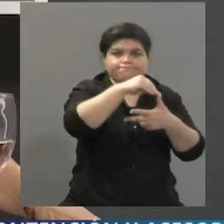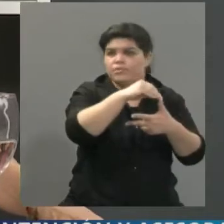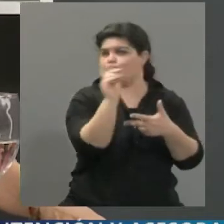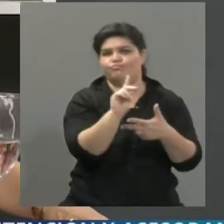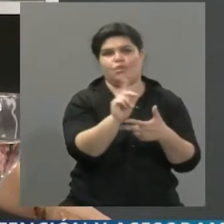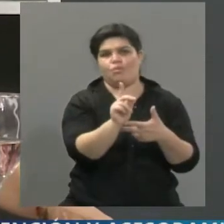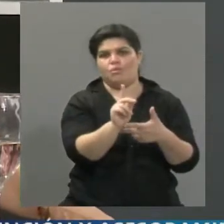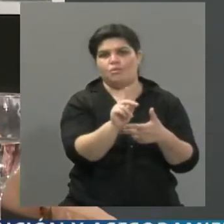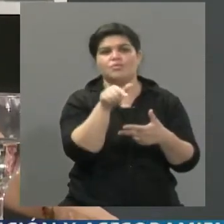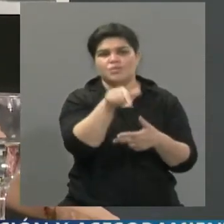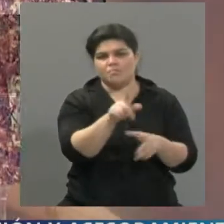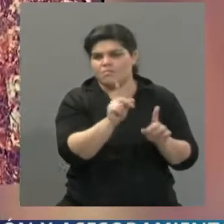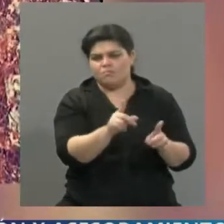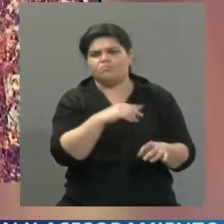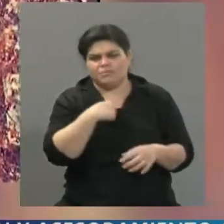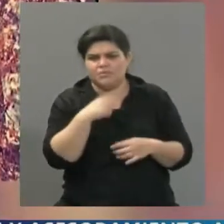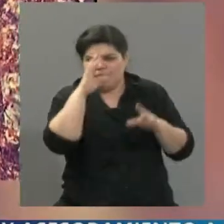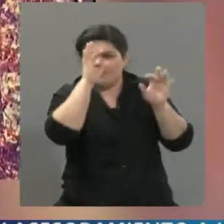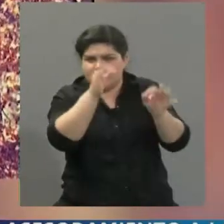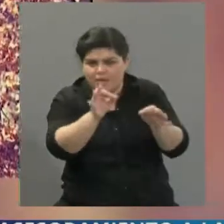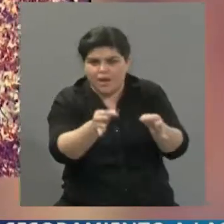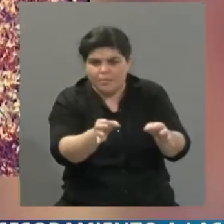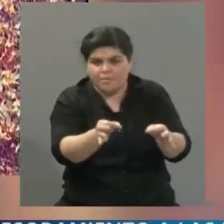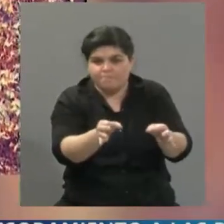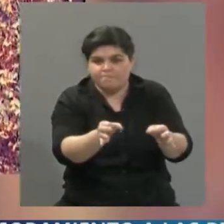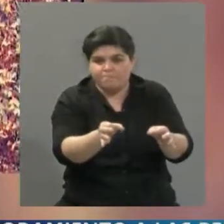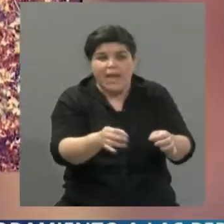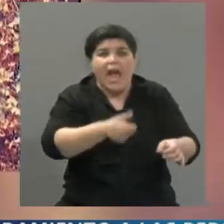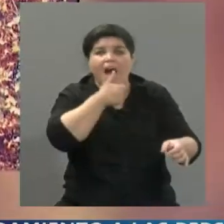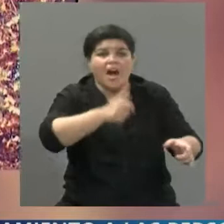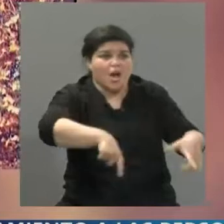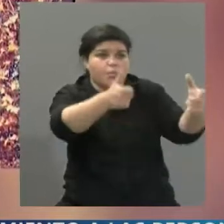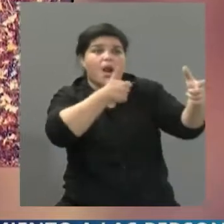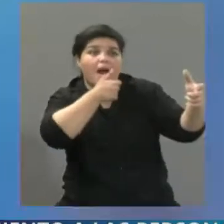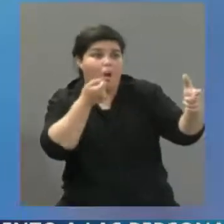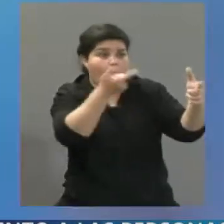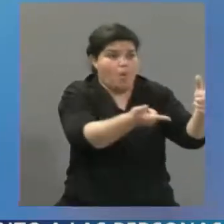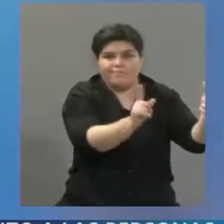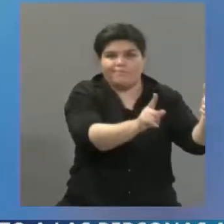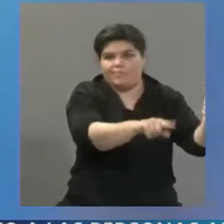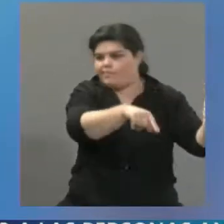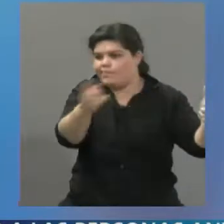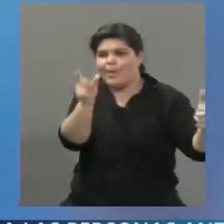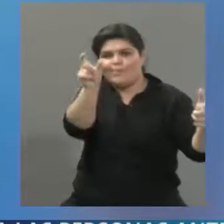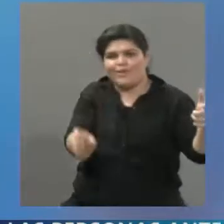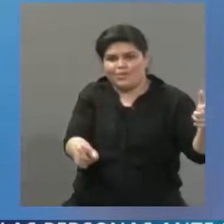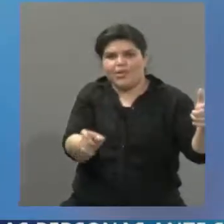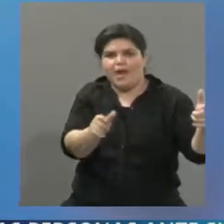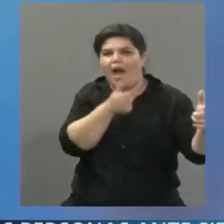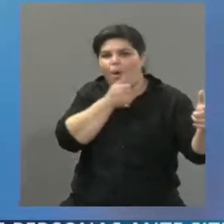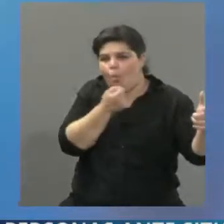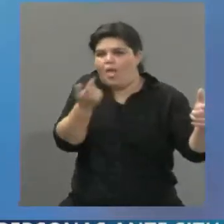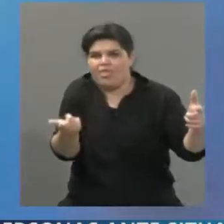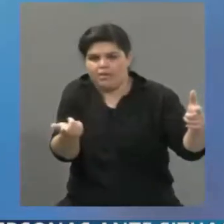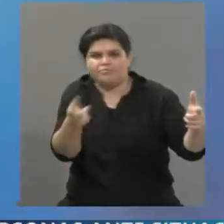Exactamente, y es entendible, o sea, antes de darle agua a un árbol hay que darle a una persona. Claro. Eso es entendible. Pero